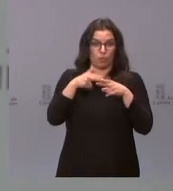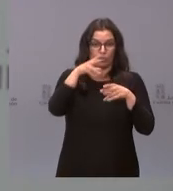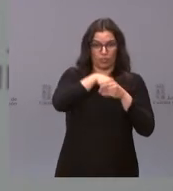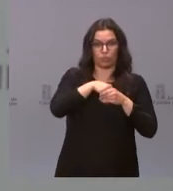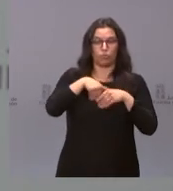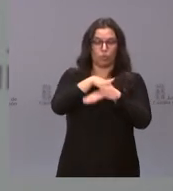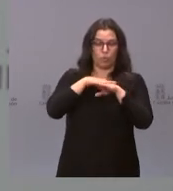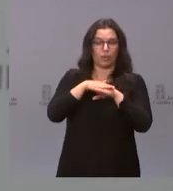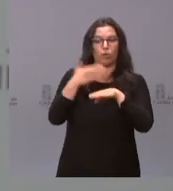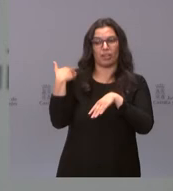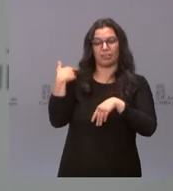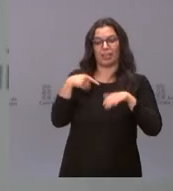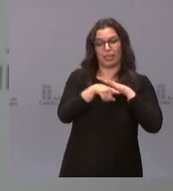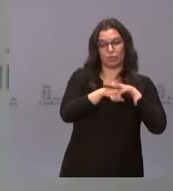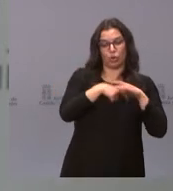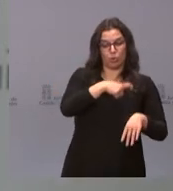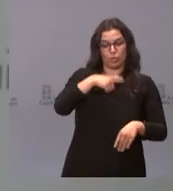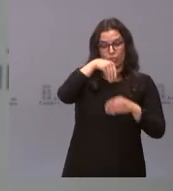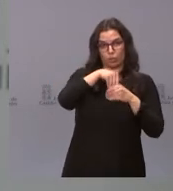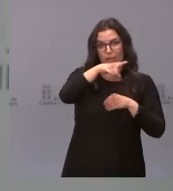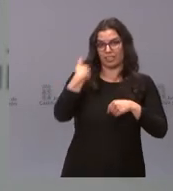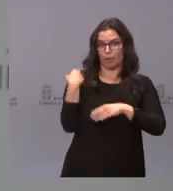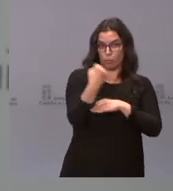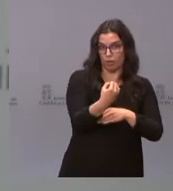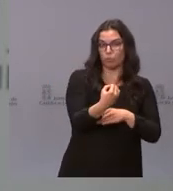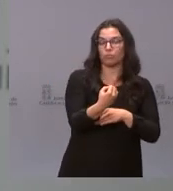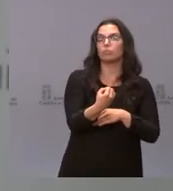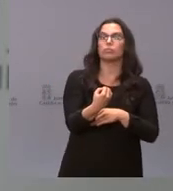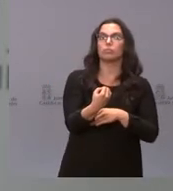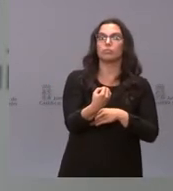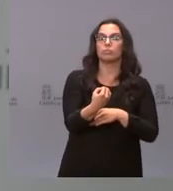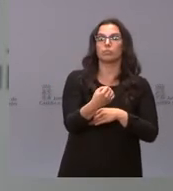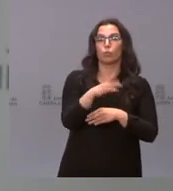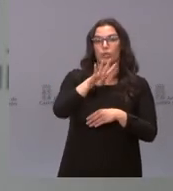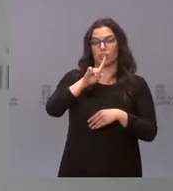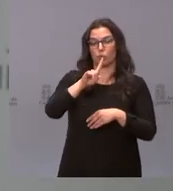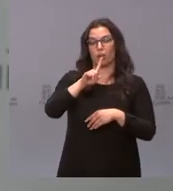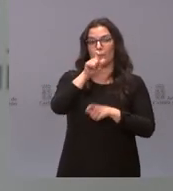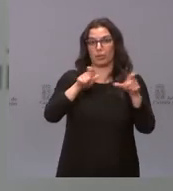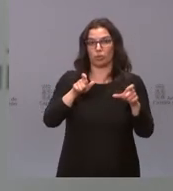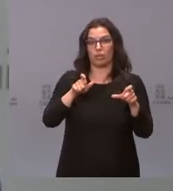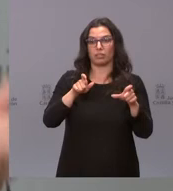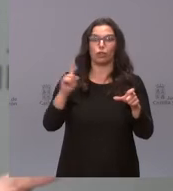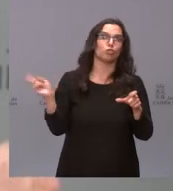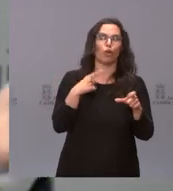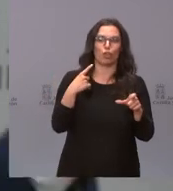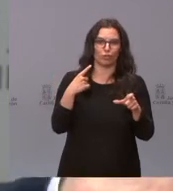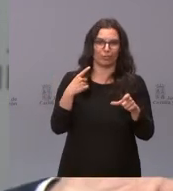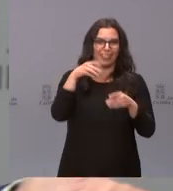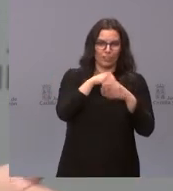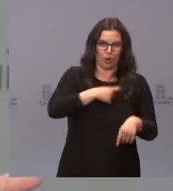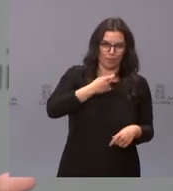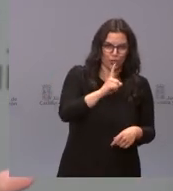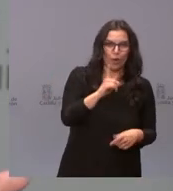de comisión esas las 41 personas estábamos en la comisión pero esas 41 personas